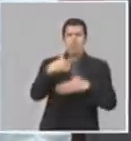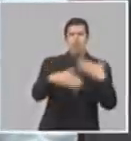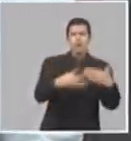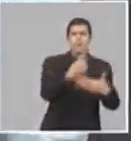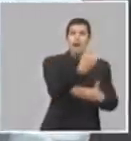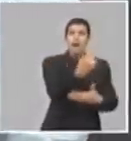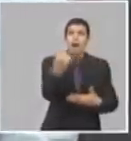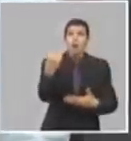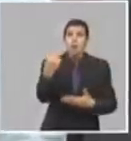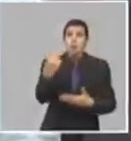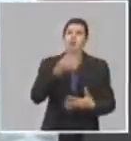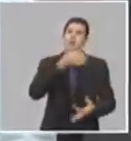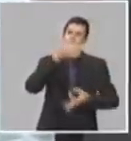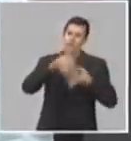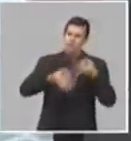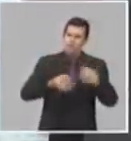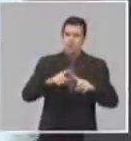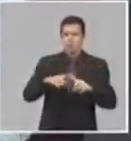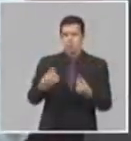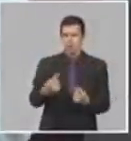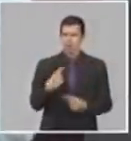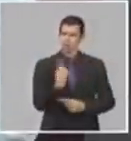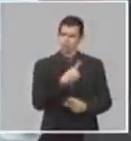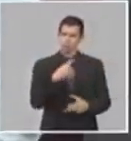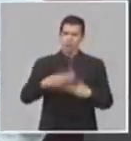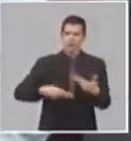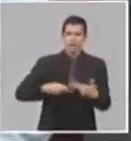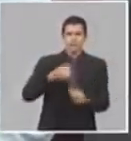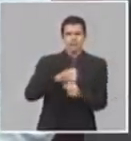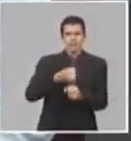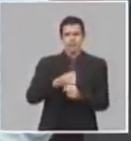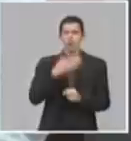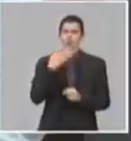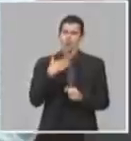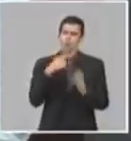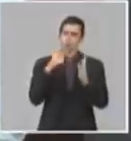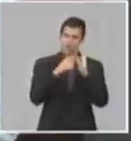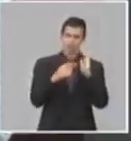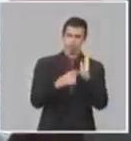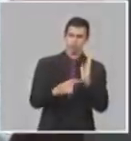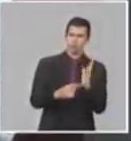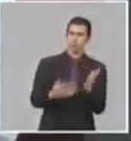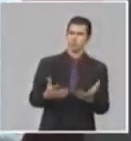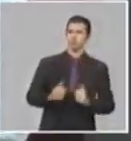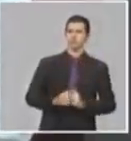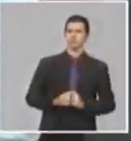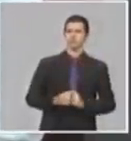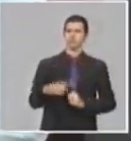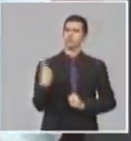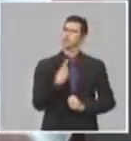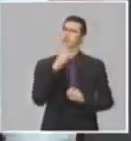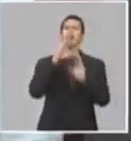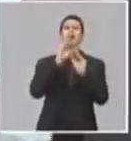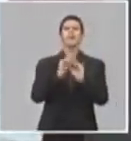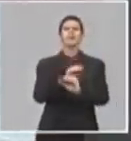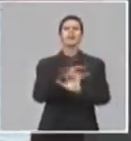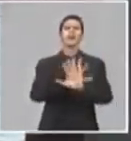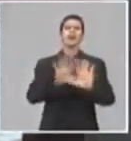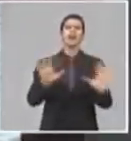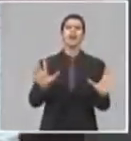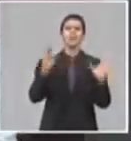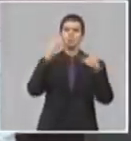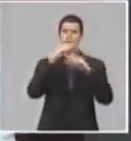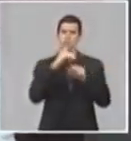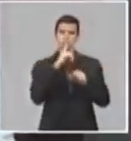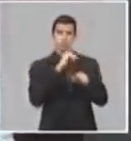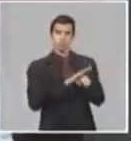cuanto aporte. Solo así se gana la confianza de las mayorías y se prueba que todo lo hacemos para salvar al